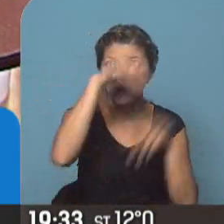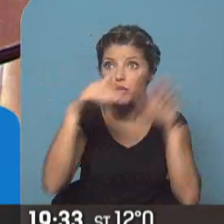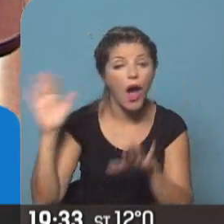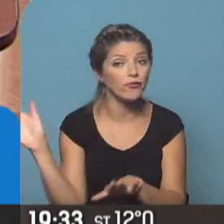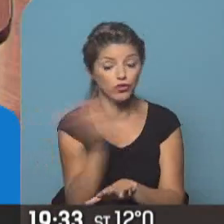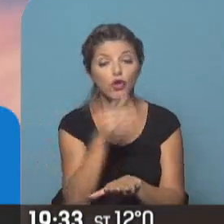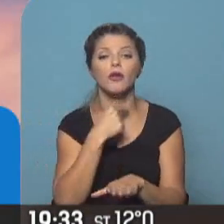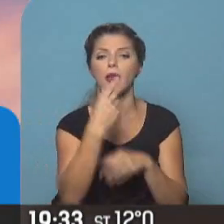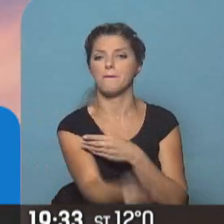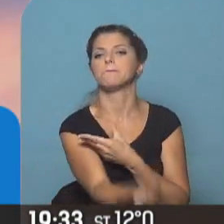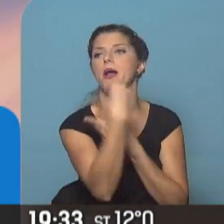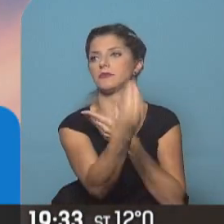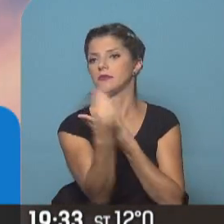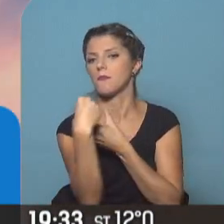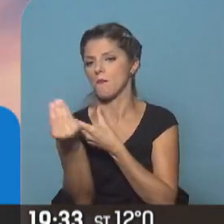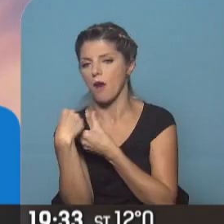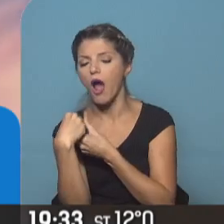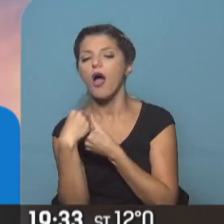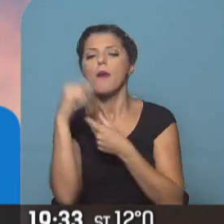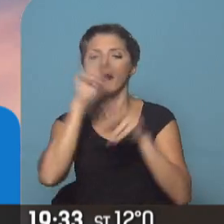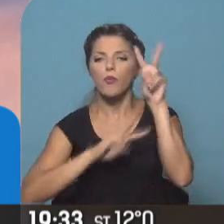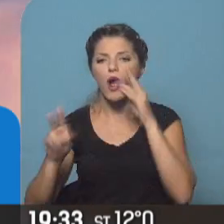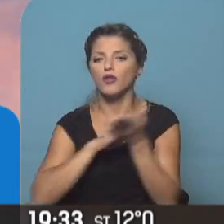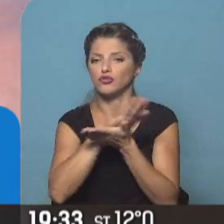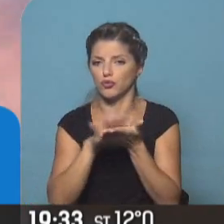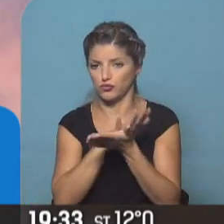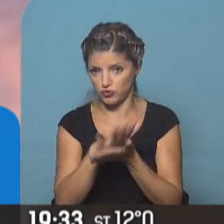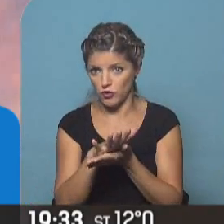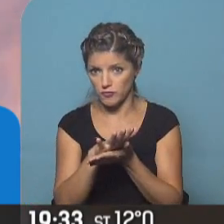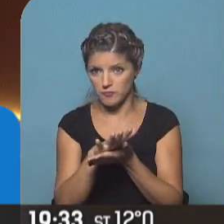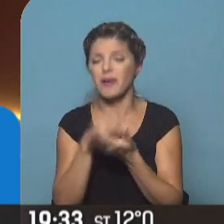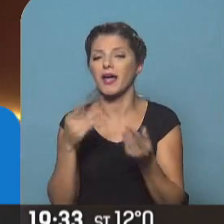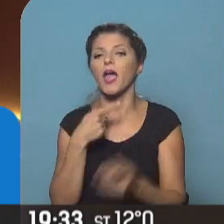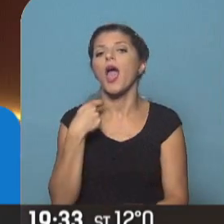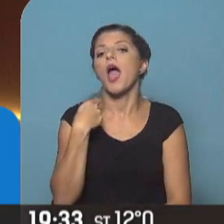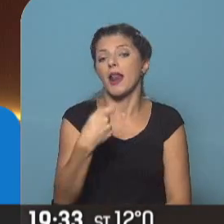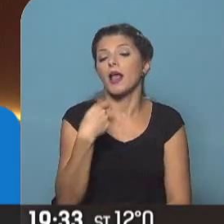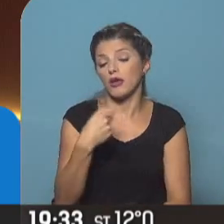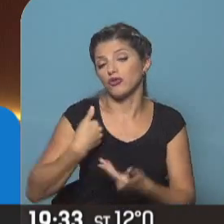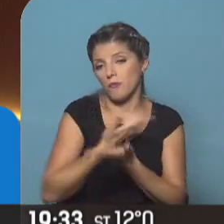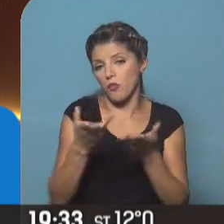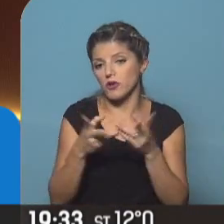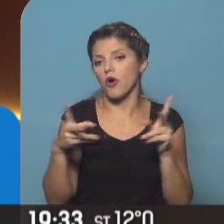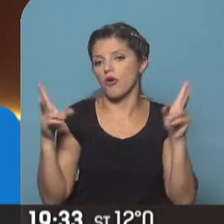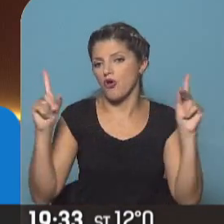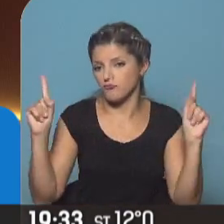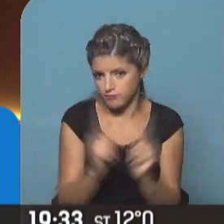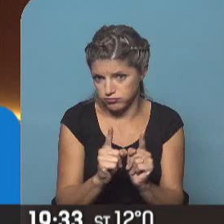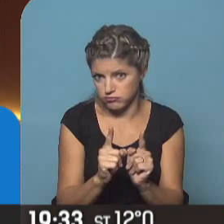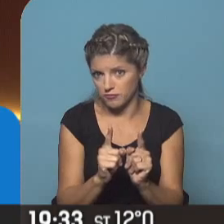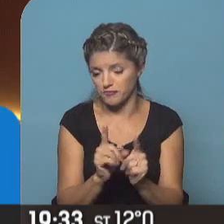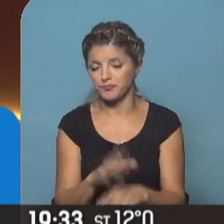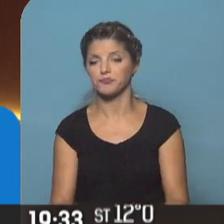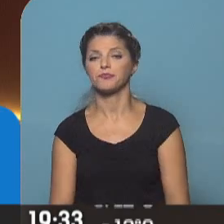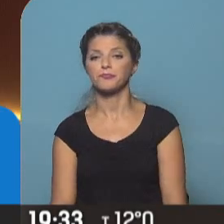quieran participar, como para encontrar sobre todo la solución a una baja del gasto público, del déficit. Totalmente, Daniel. Antes la plata la ponía el